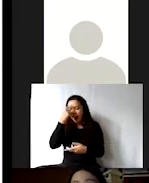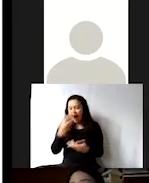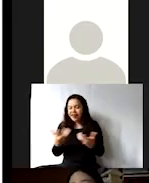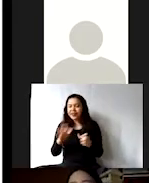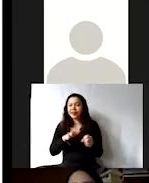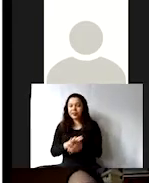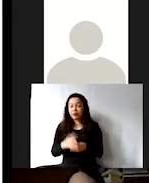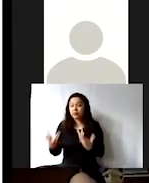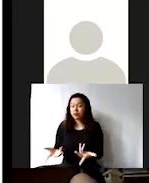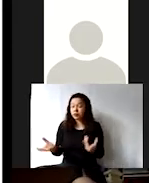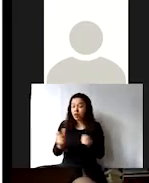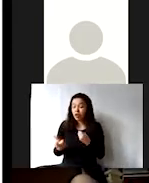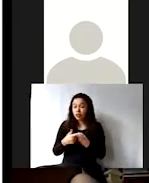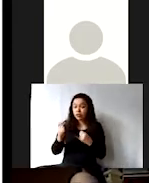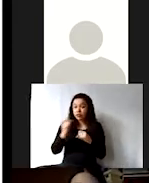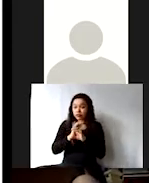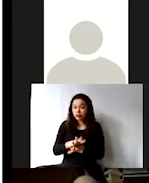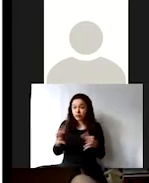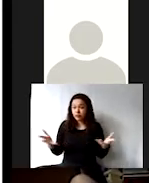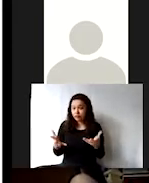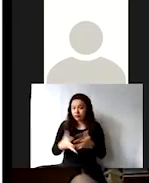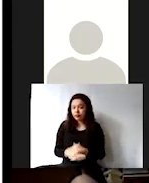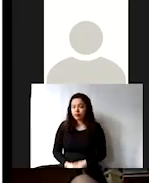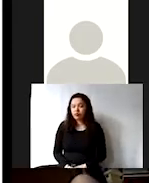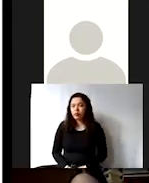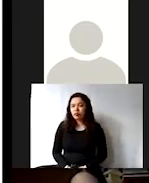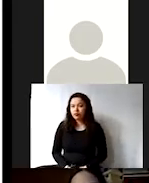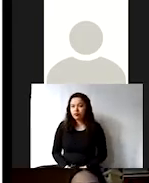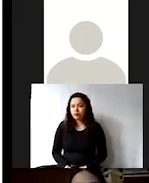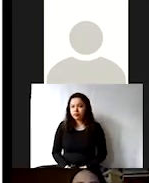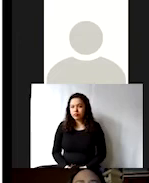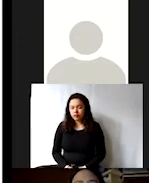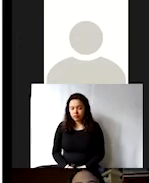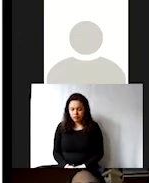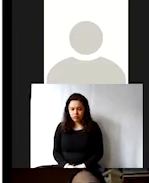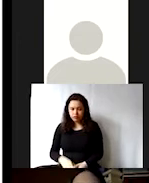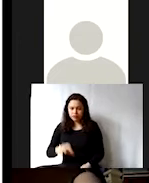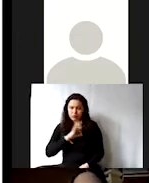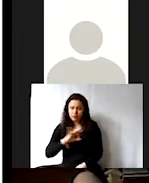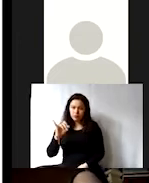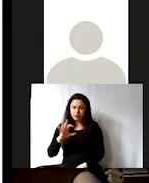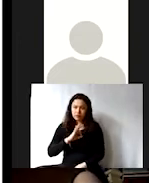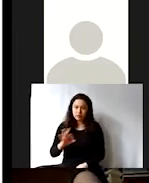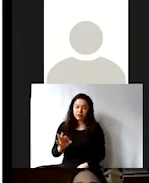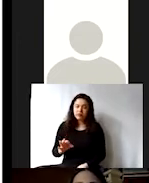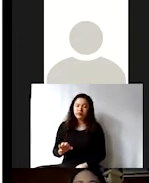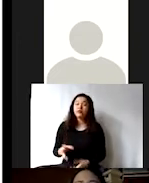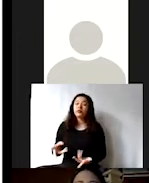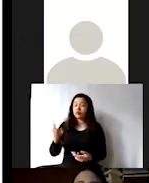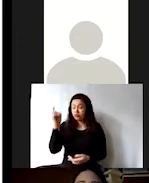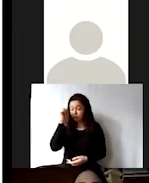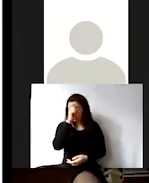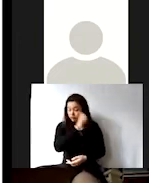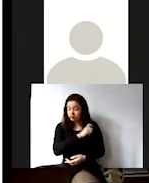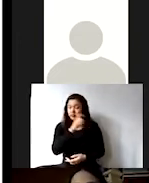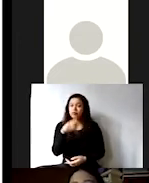realmente se hace algo con esa información, que esa es otra posibilidad, ¿no? Claro. Entonces, eso es bien, bien difícil, pero por eso